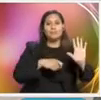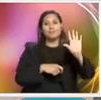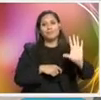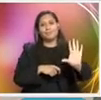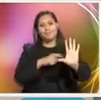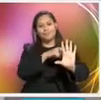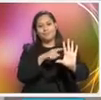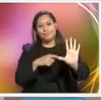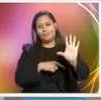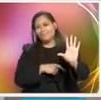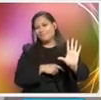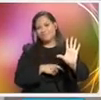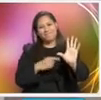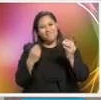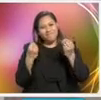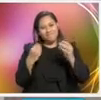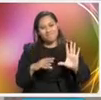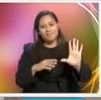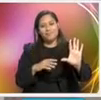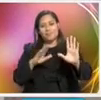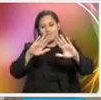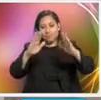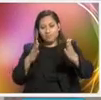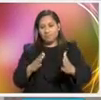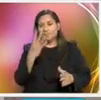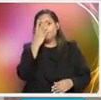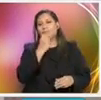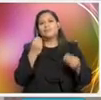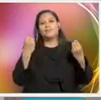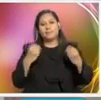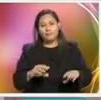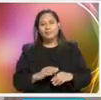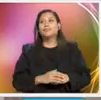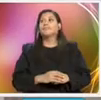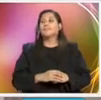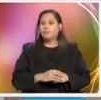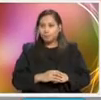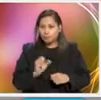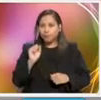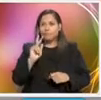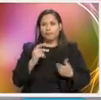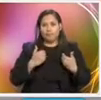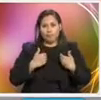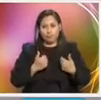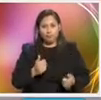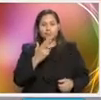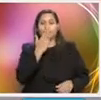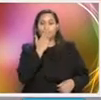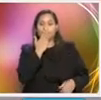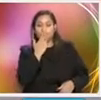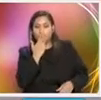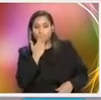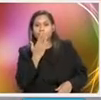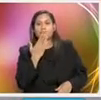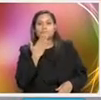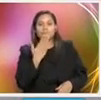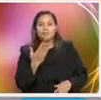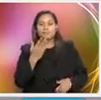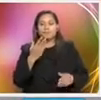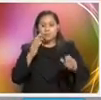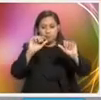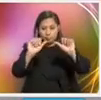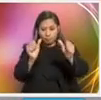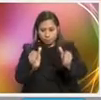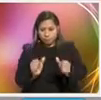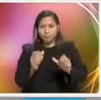por eso pues la forma bonita se pierde. Ok, pues esta es la mejor manera de conservar, como bien dices, una figura estética